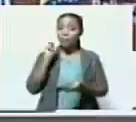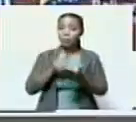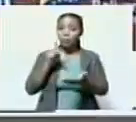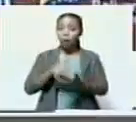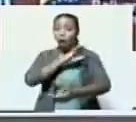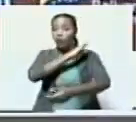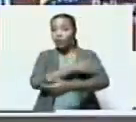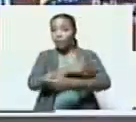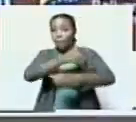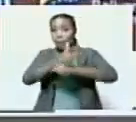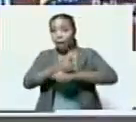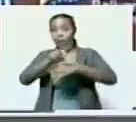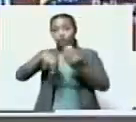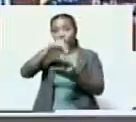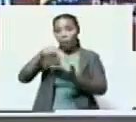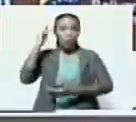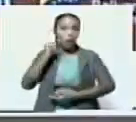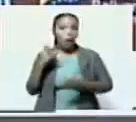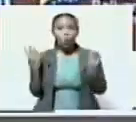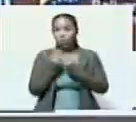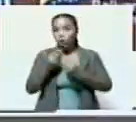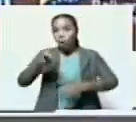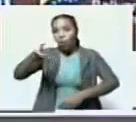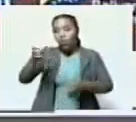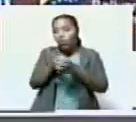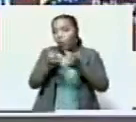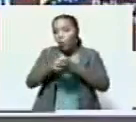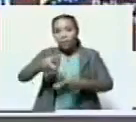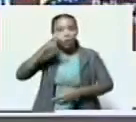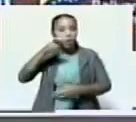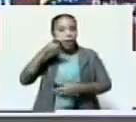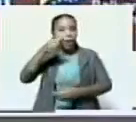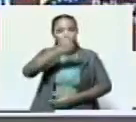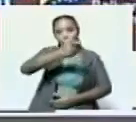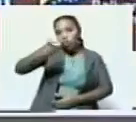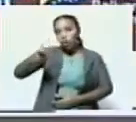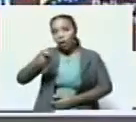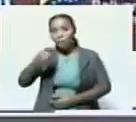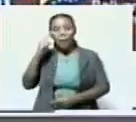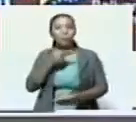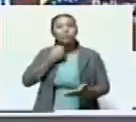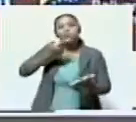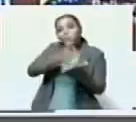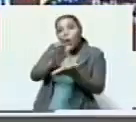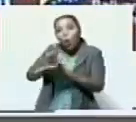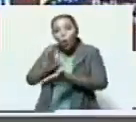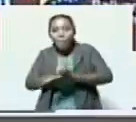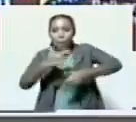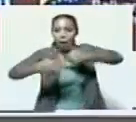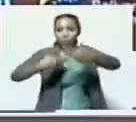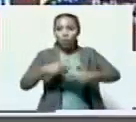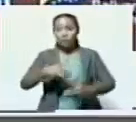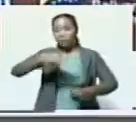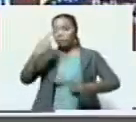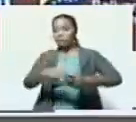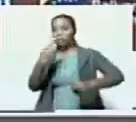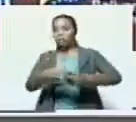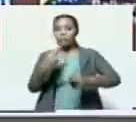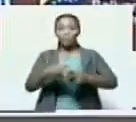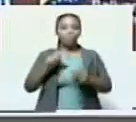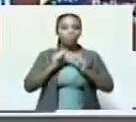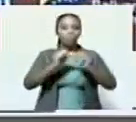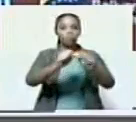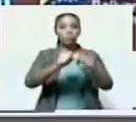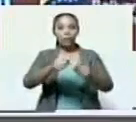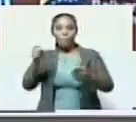Armada Nacional Bolivariana junto con los órganos de seguridad ciudadana, para dar debajo a una cantidad de delincuentes de alta peligrosidad que mantenían